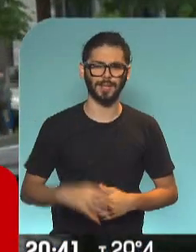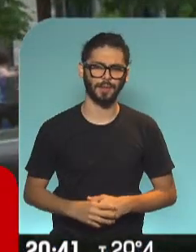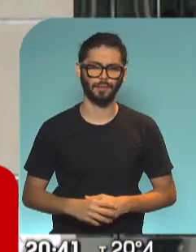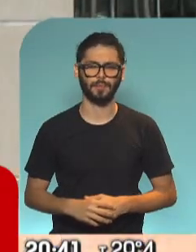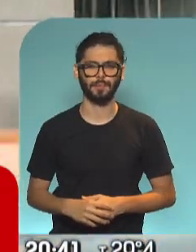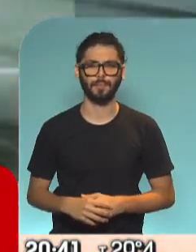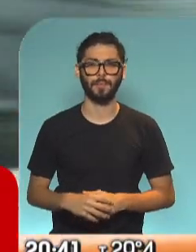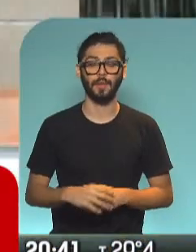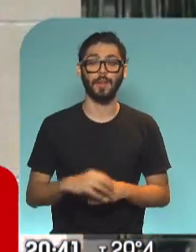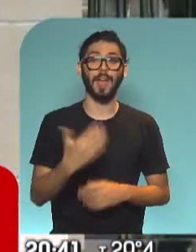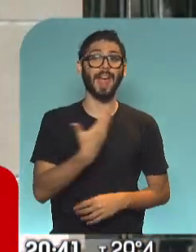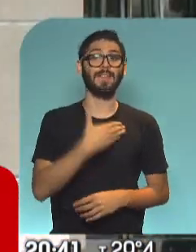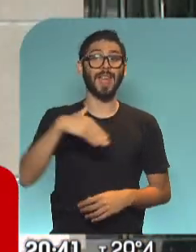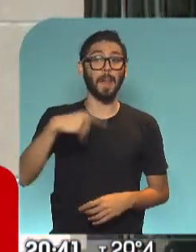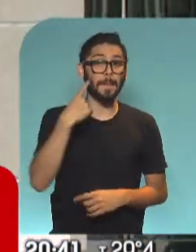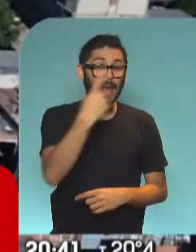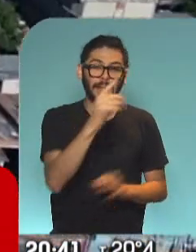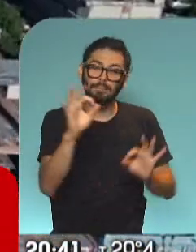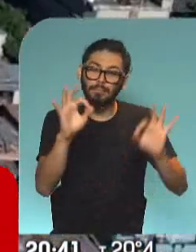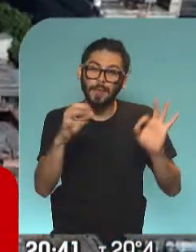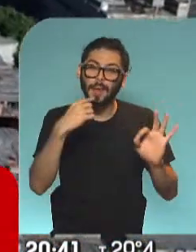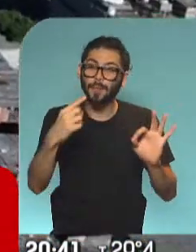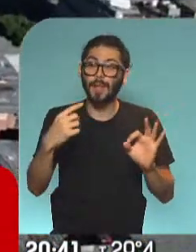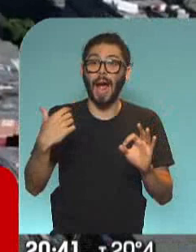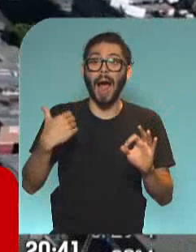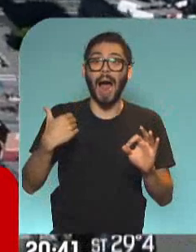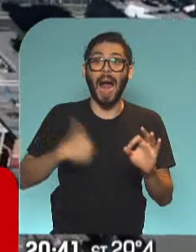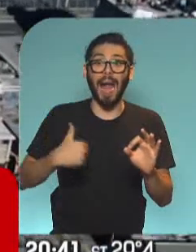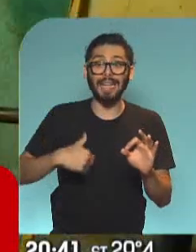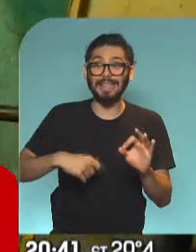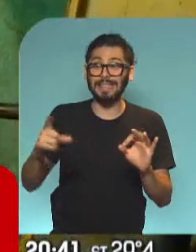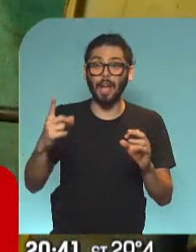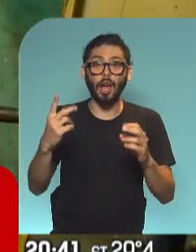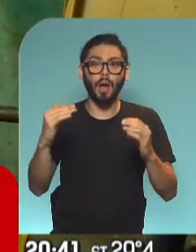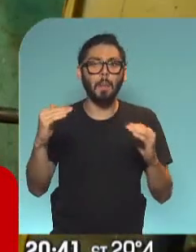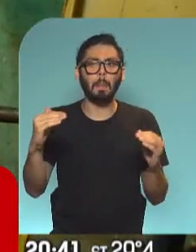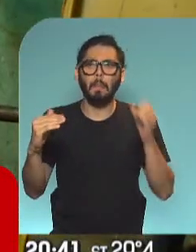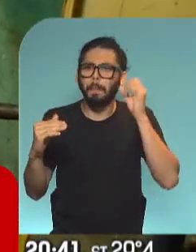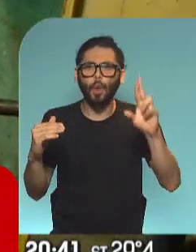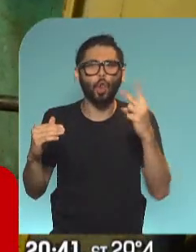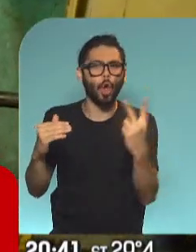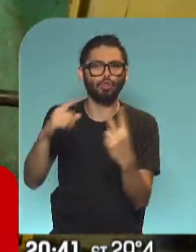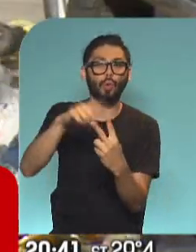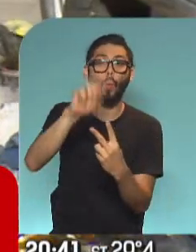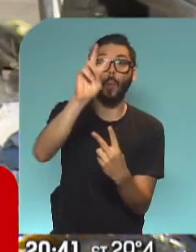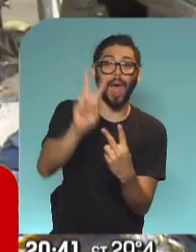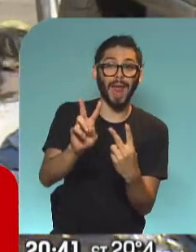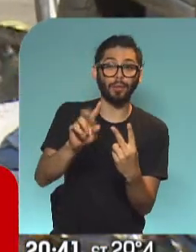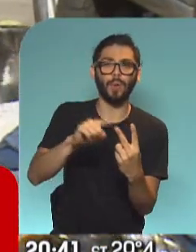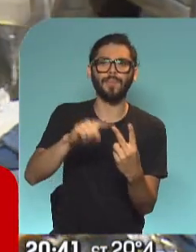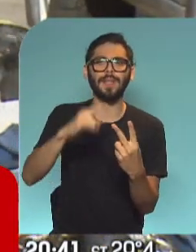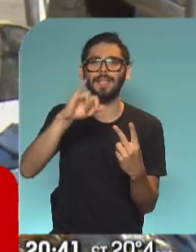acuerdo a estimaciones del FMI, solo 2 países superaban a la Argentina en ese aspecto: Venezuela y Zimbabue.